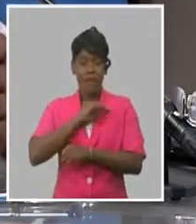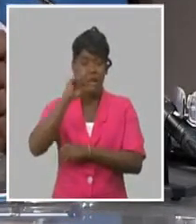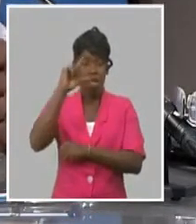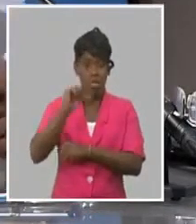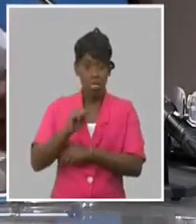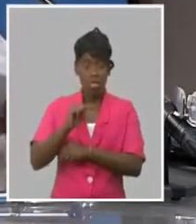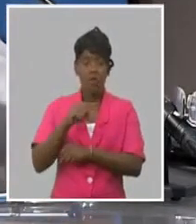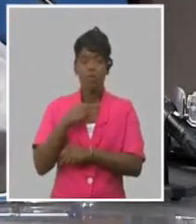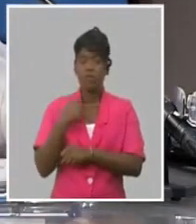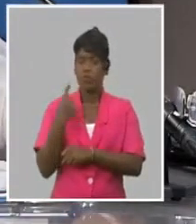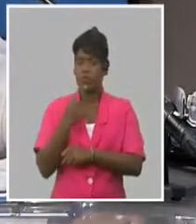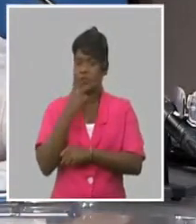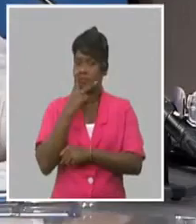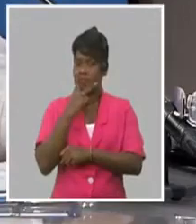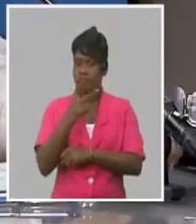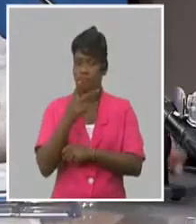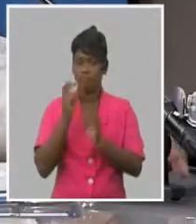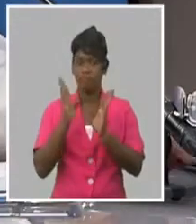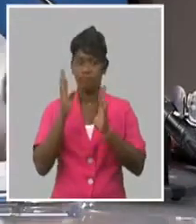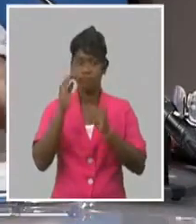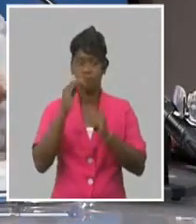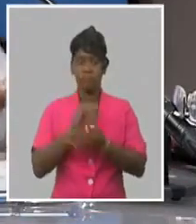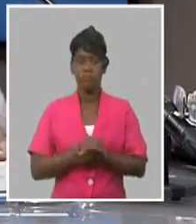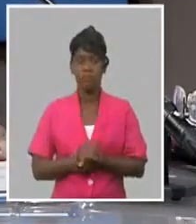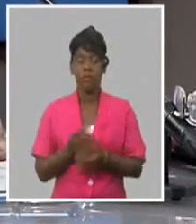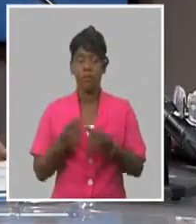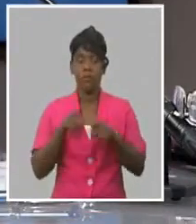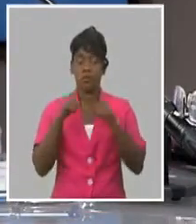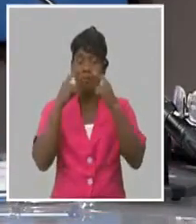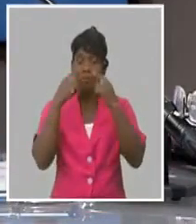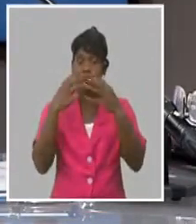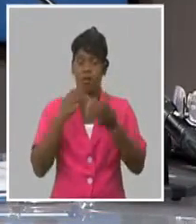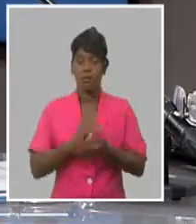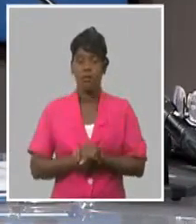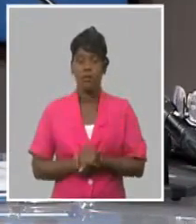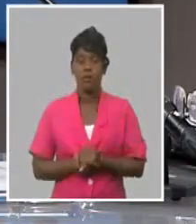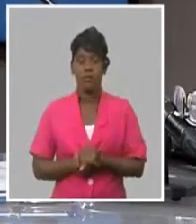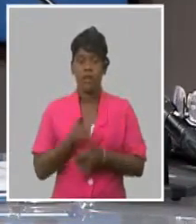que hay una cosa bien interesante, que está planteado de